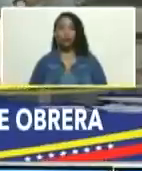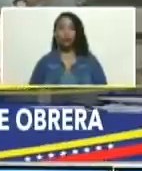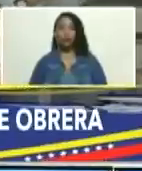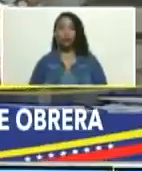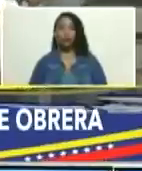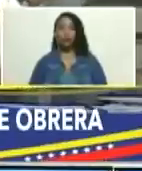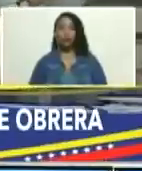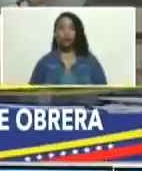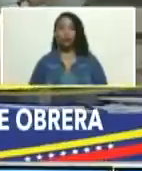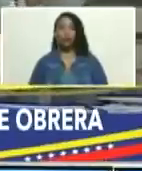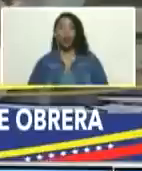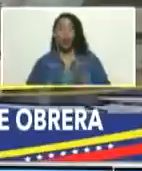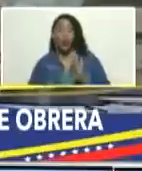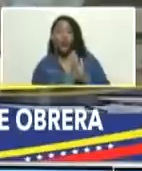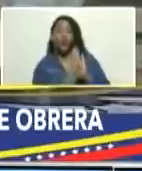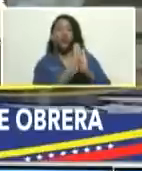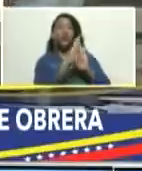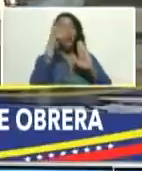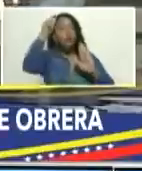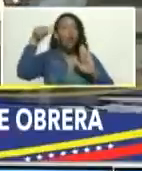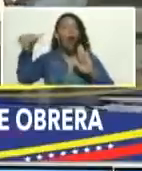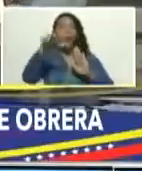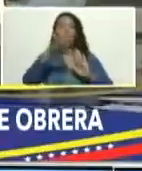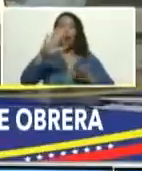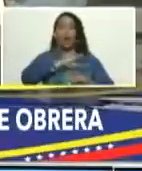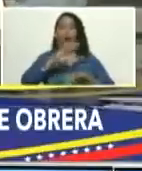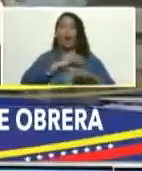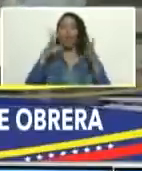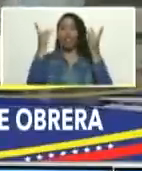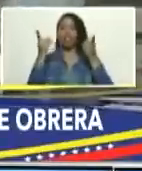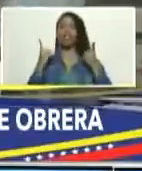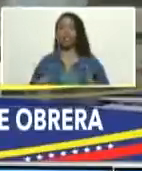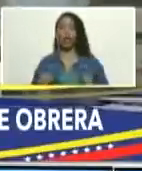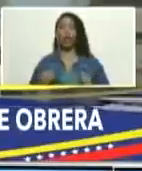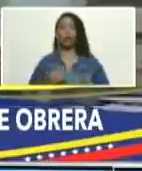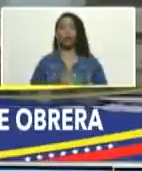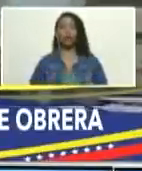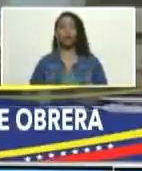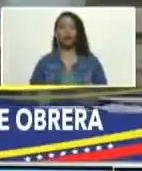Del surgimiento del pueblo empoderado.